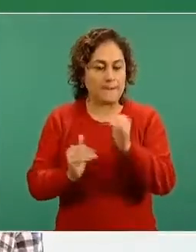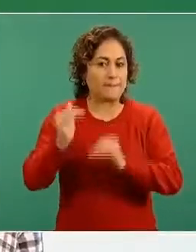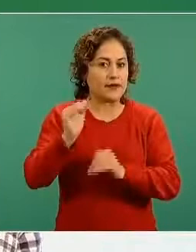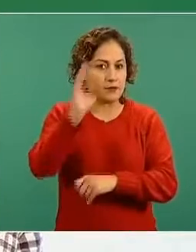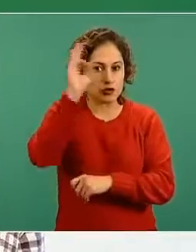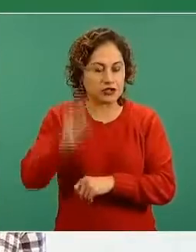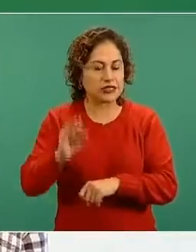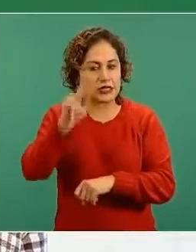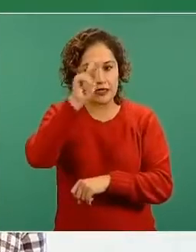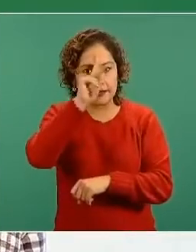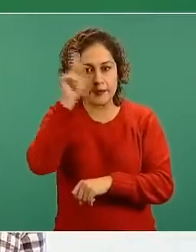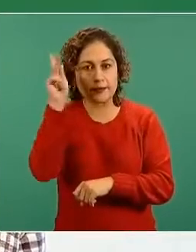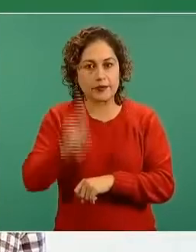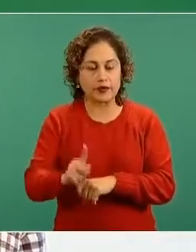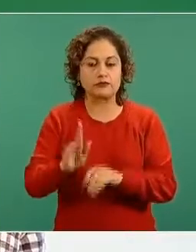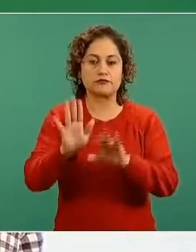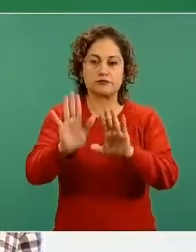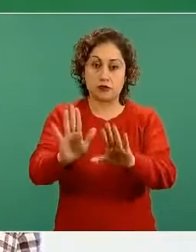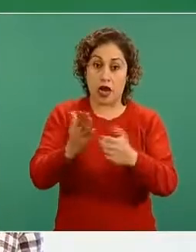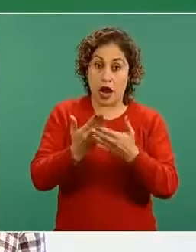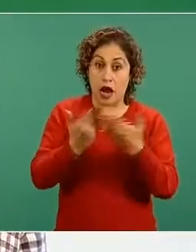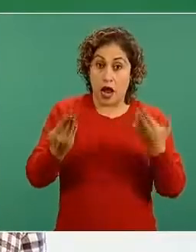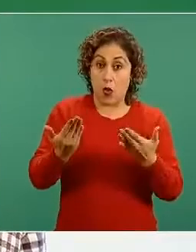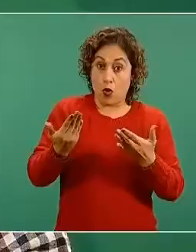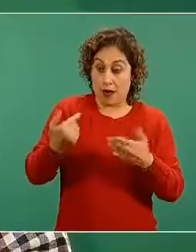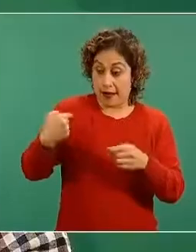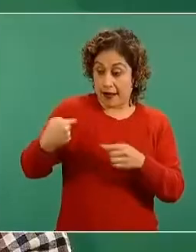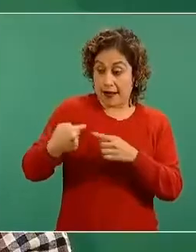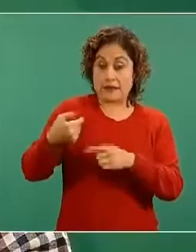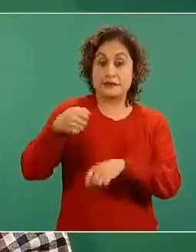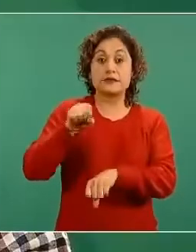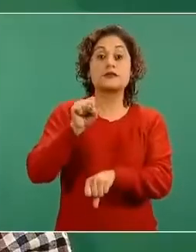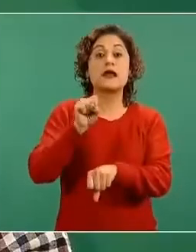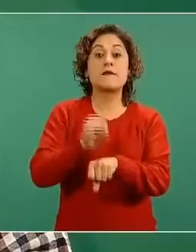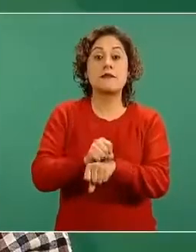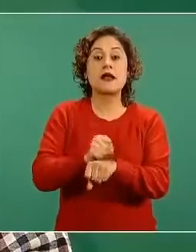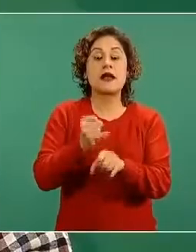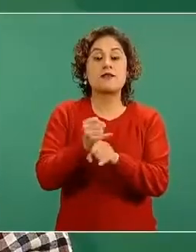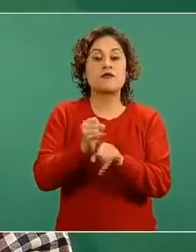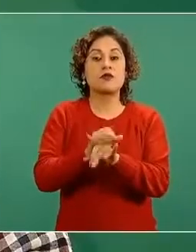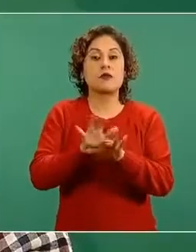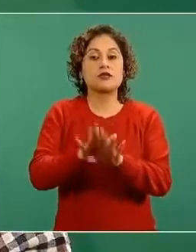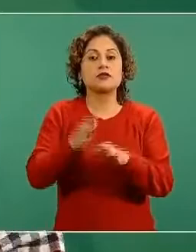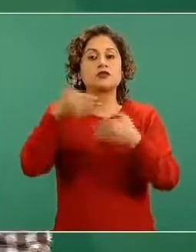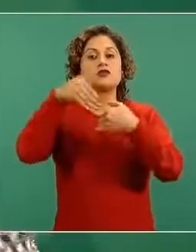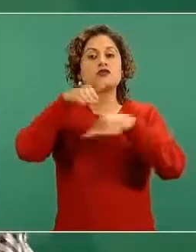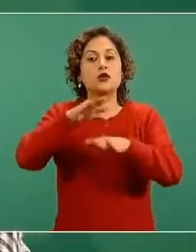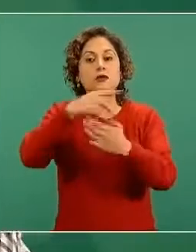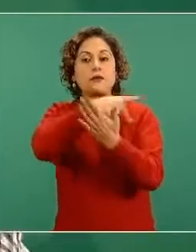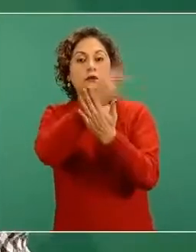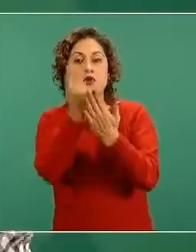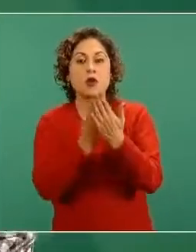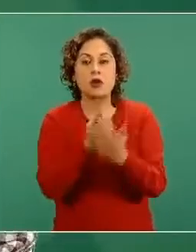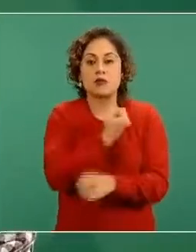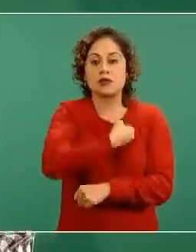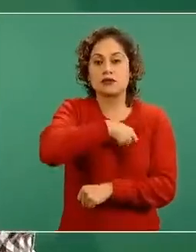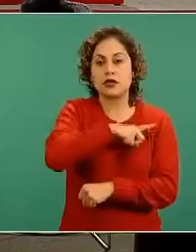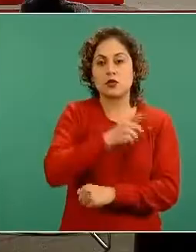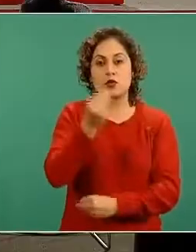se puso al acceso público ya el informe final de la Encuesta Nacional de Salud y Nutrición y se menciona